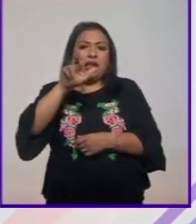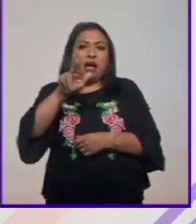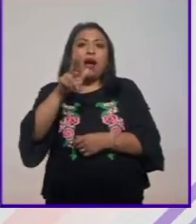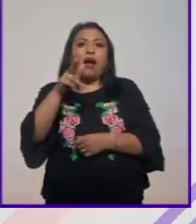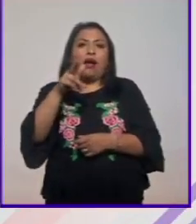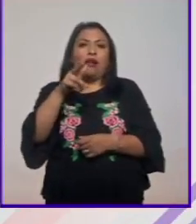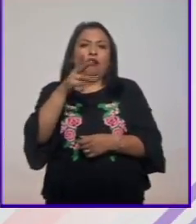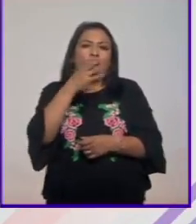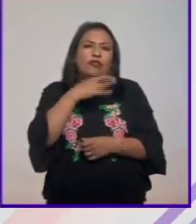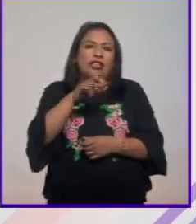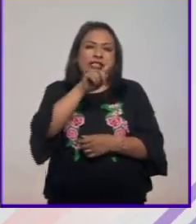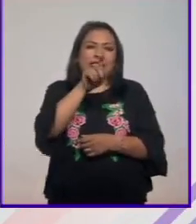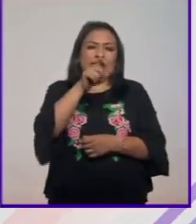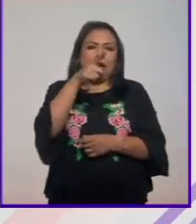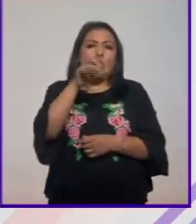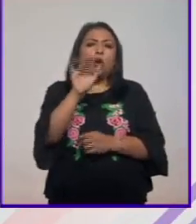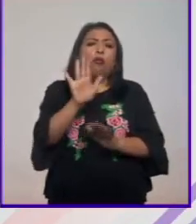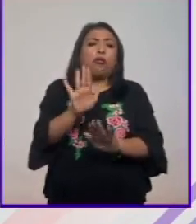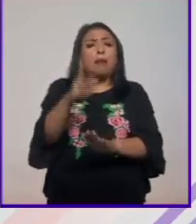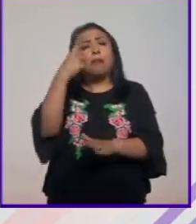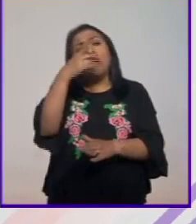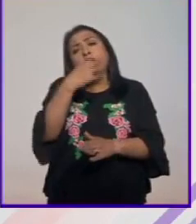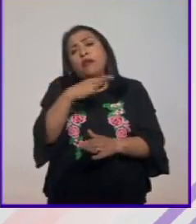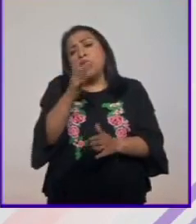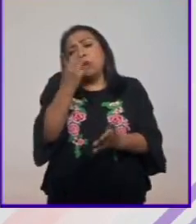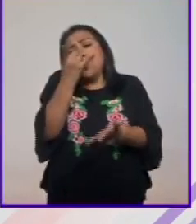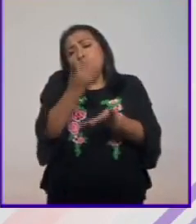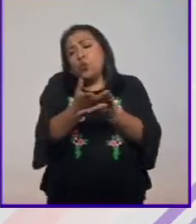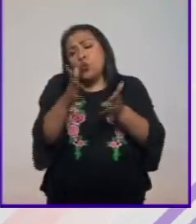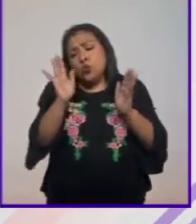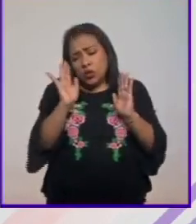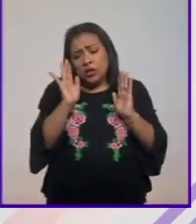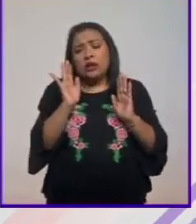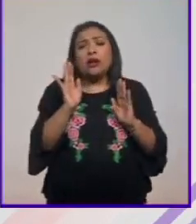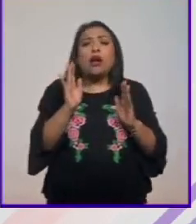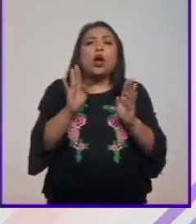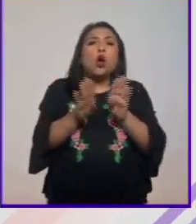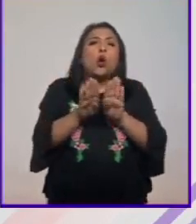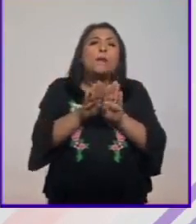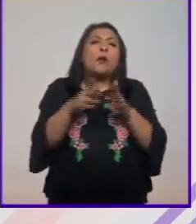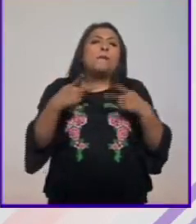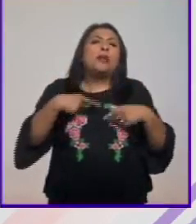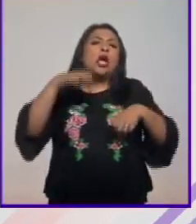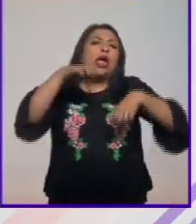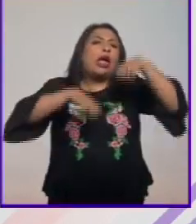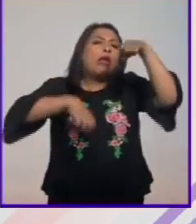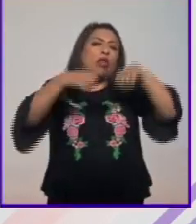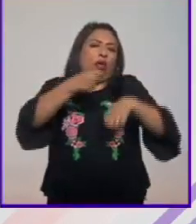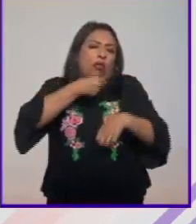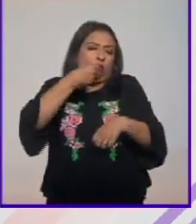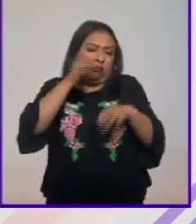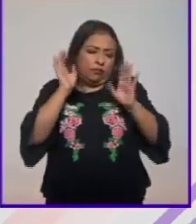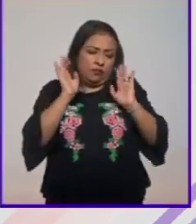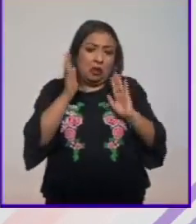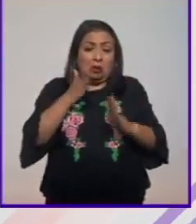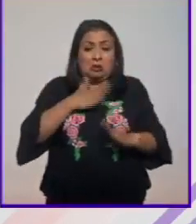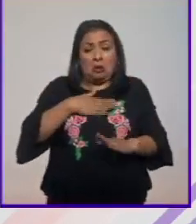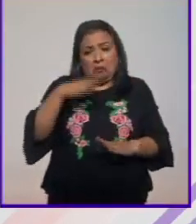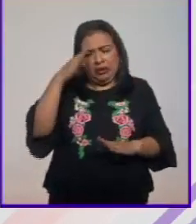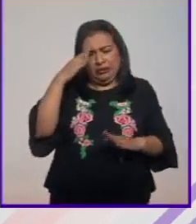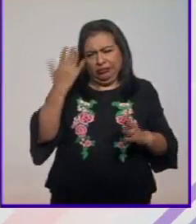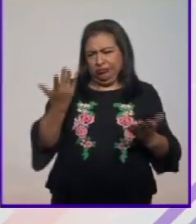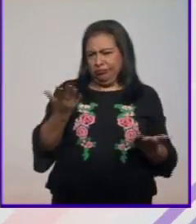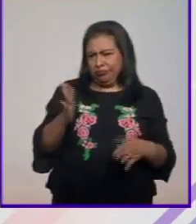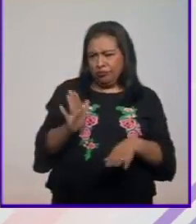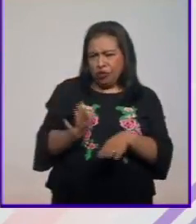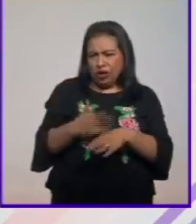en Zaragoza, y se había quedado pues para las celebraciones del Pilar y como una cosa de la gente mayor. Y yo dije, bueno, pues ¿por qué